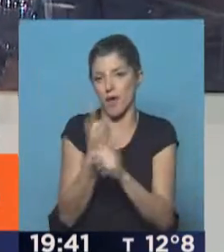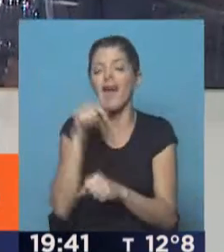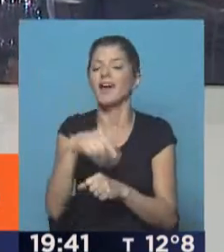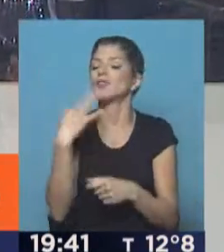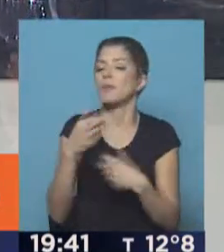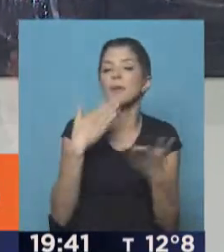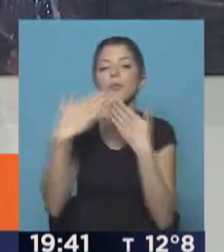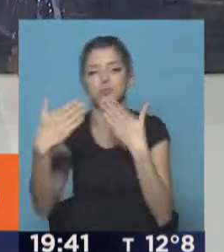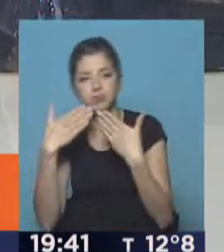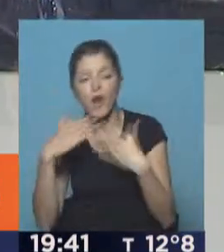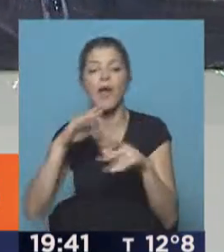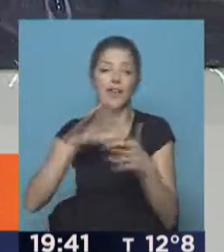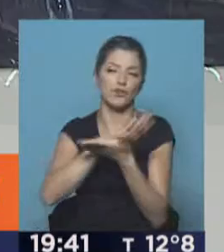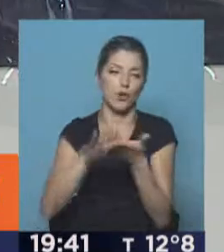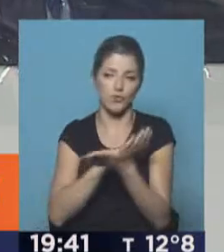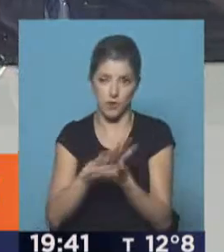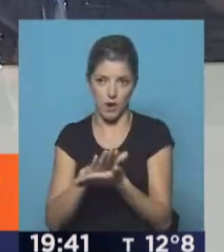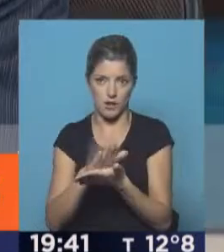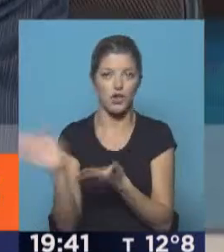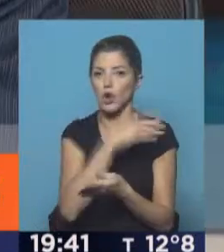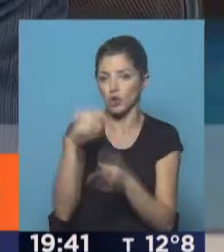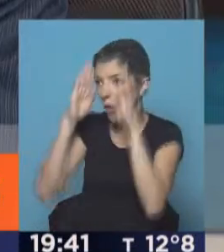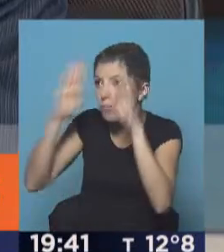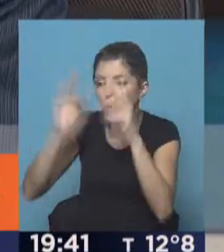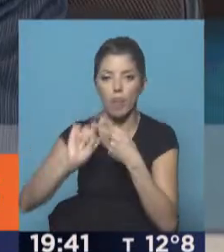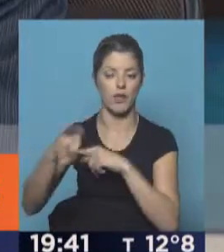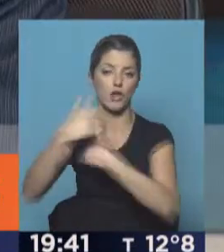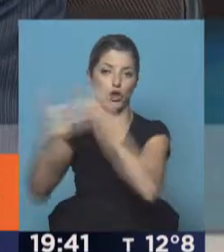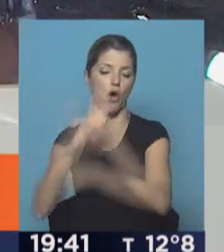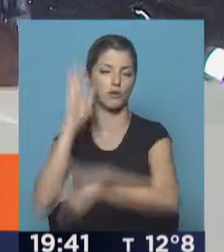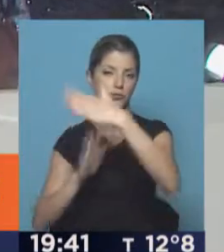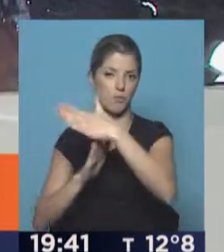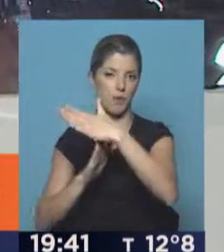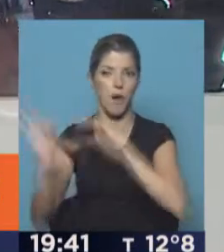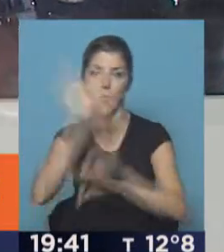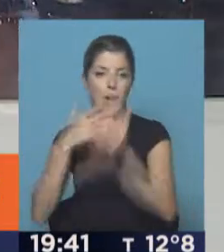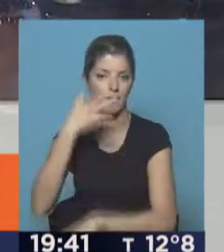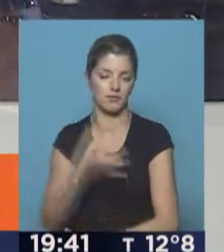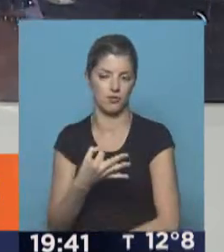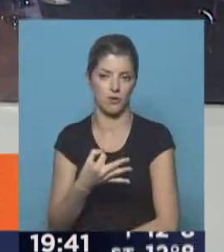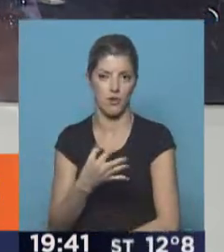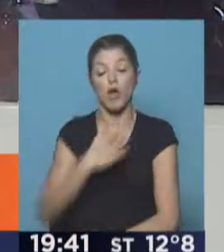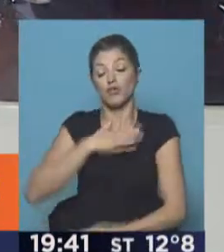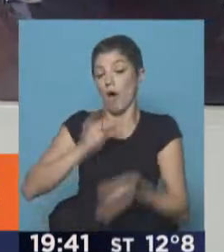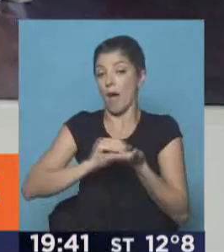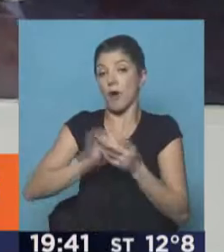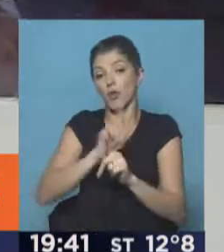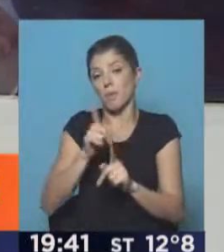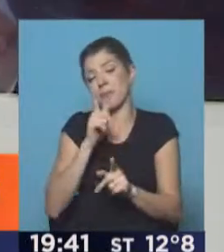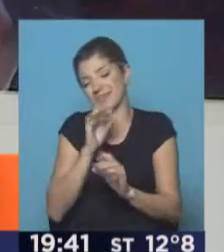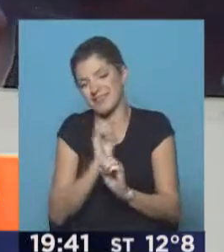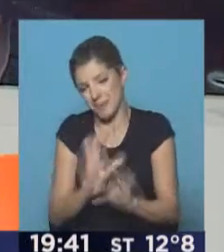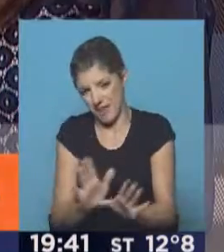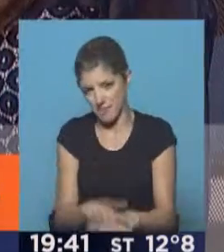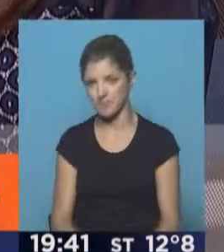administrativamente, políticamente, y no ir todo a la Corte, ¿no? Me parece que no es lo que se estila. No soy abogado, ¿no? Pero me parece que no es lo que corresponde.